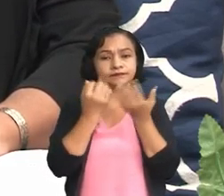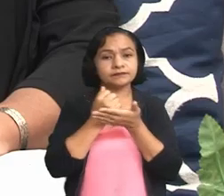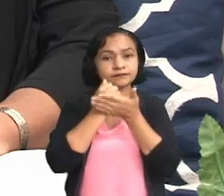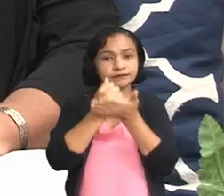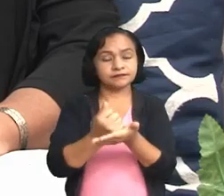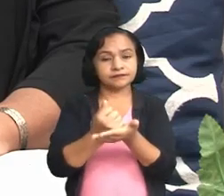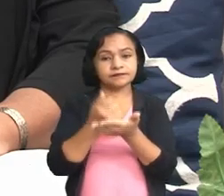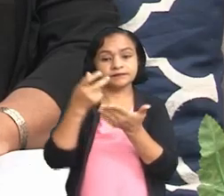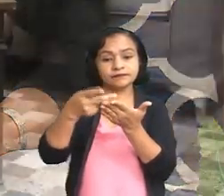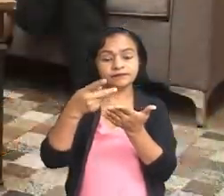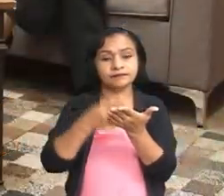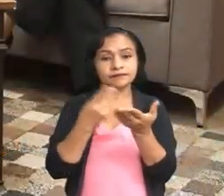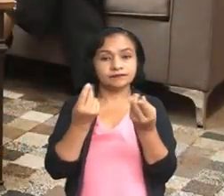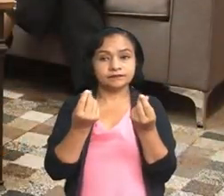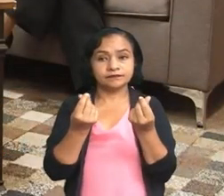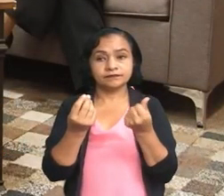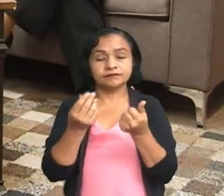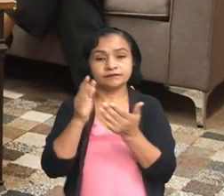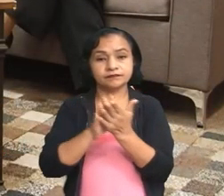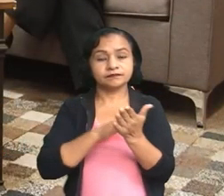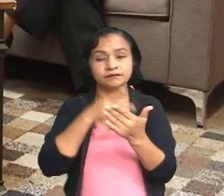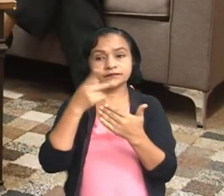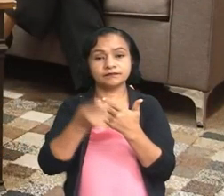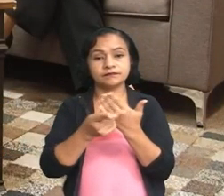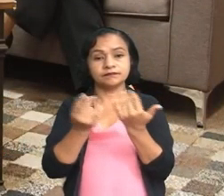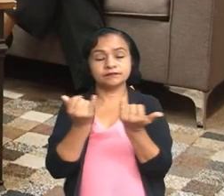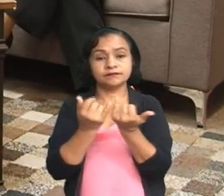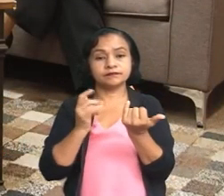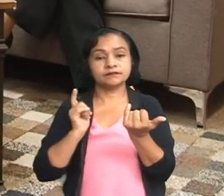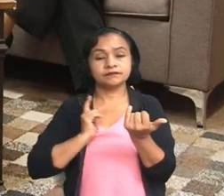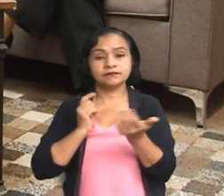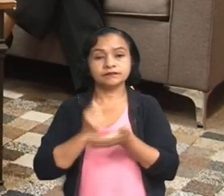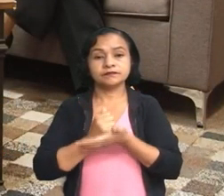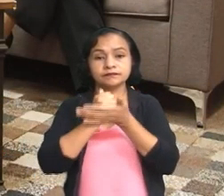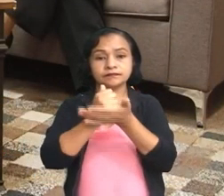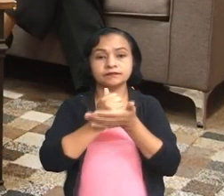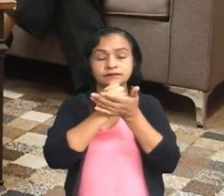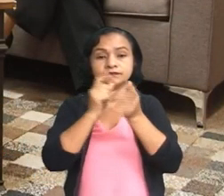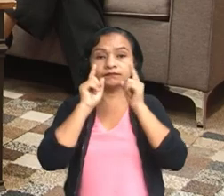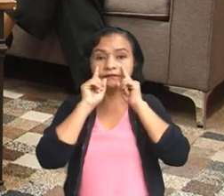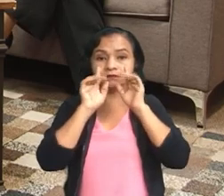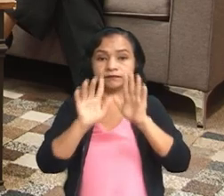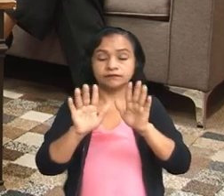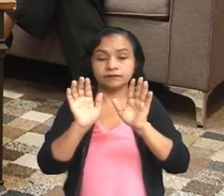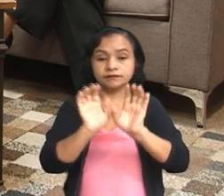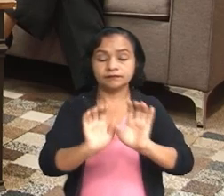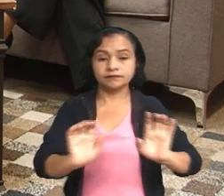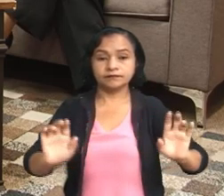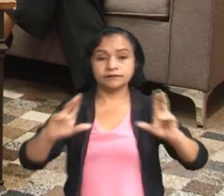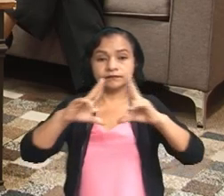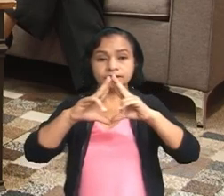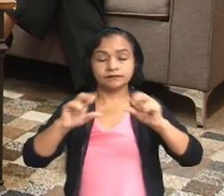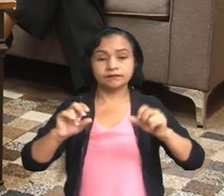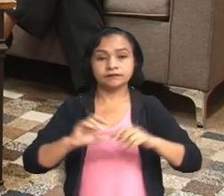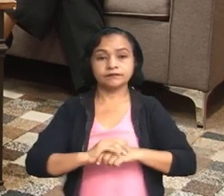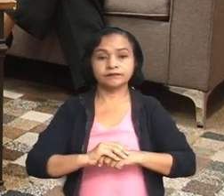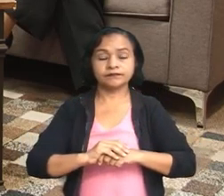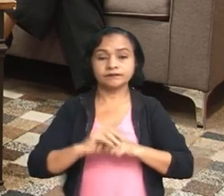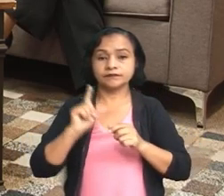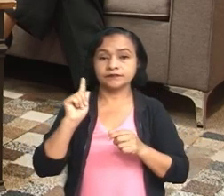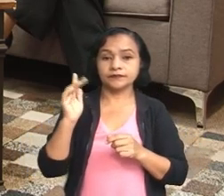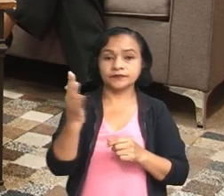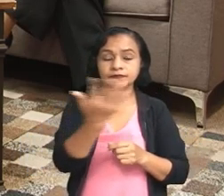también presupuesto para los programas que van a beneficiar, ¿verdad?, y protegen a nuestra niñez nicaragüense. Entonces, todas